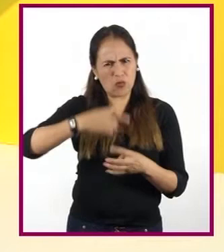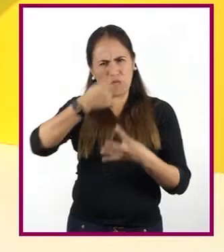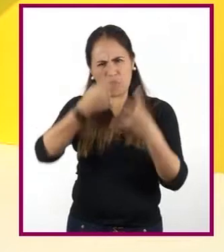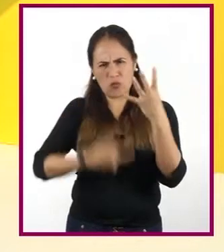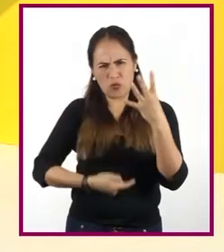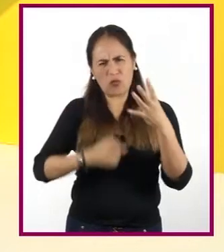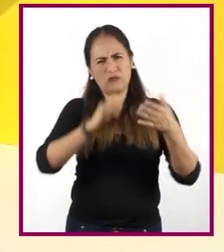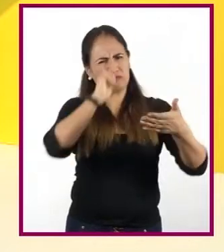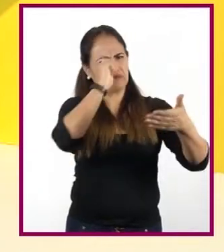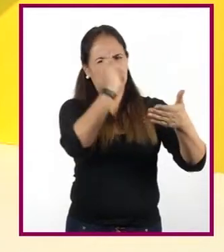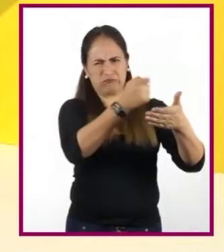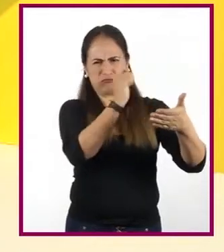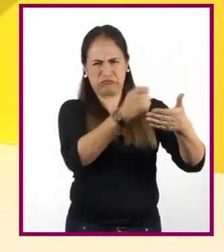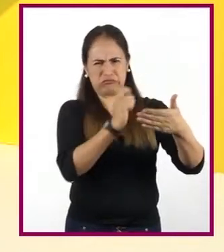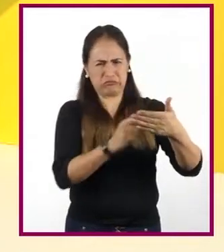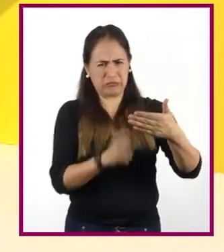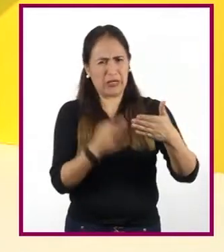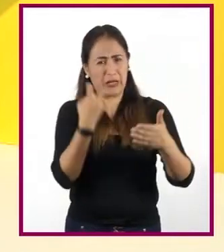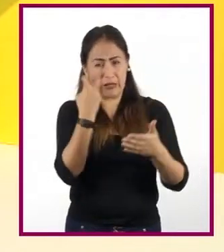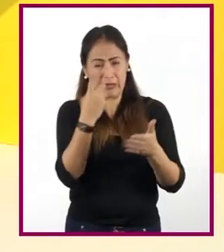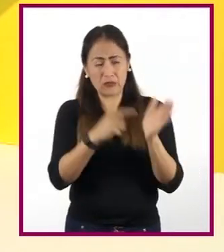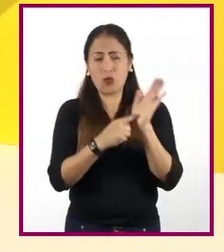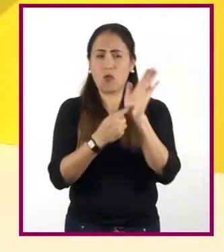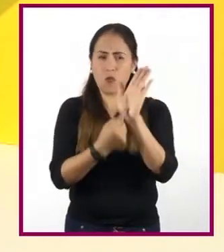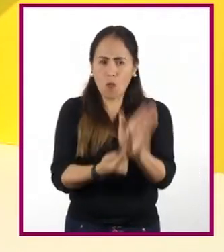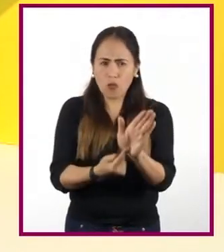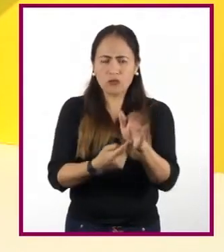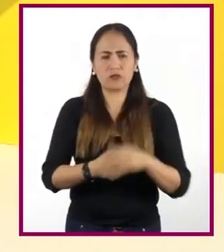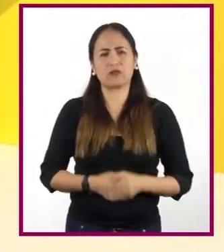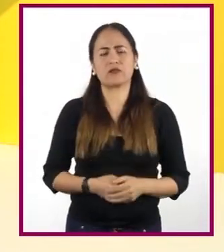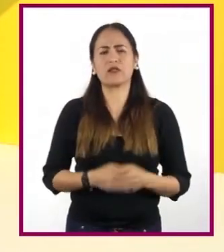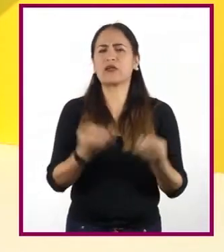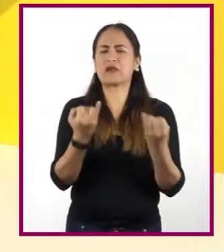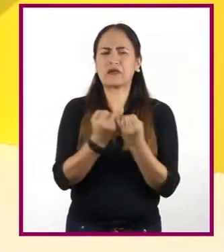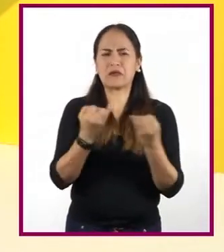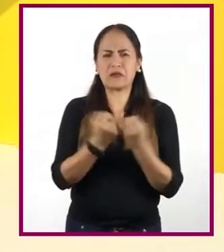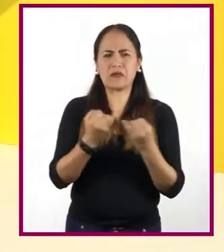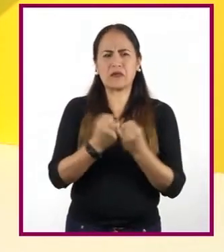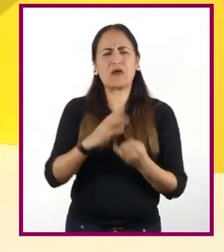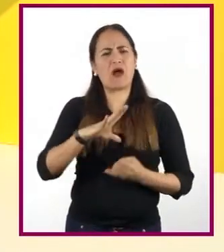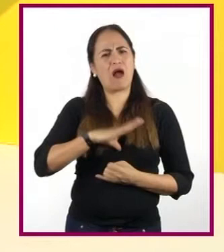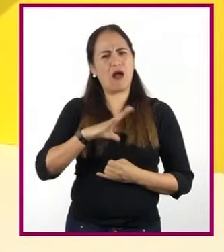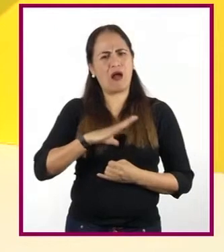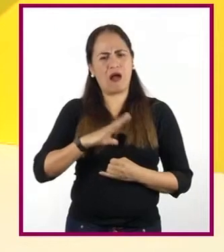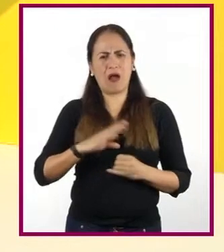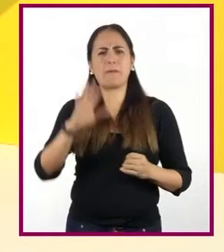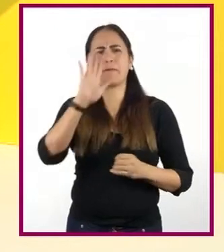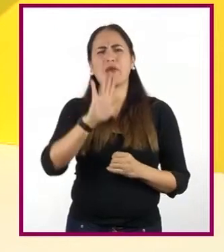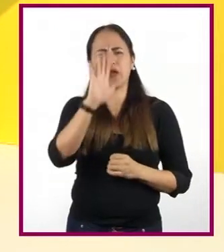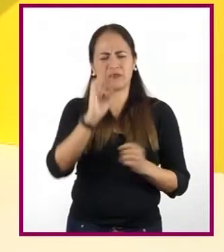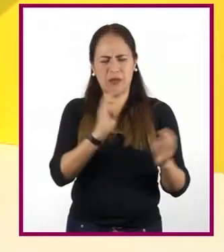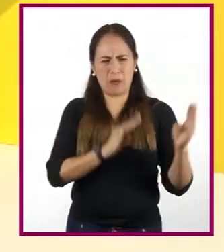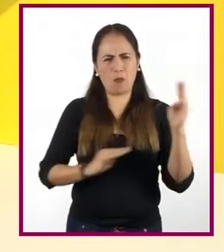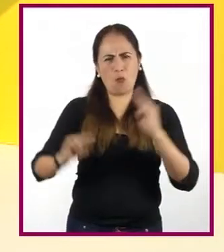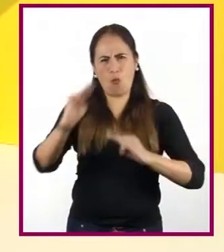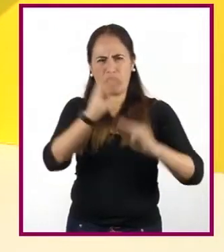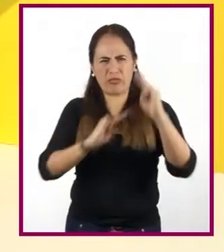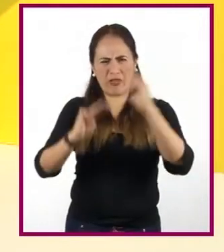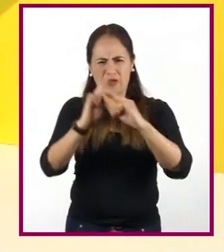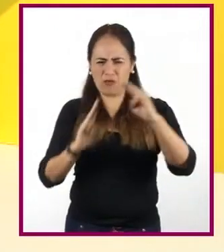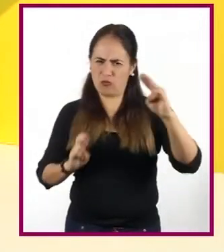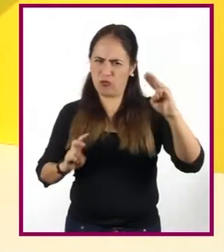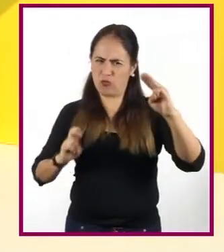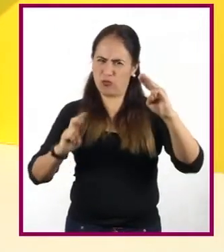jeroglíficos que dan cuenta de ello, así como también de plataformas a modo de gran montaña que daban paso a